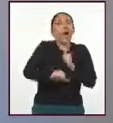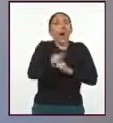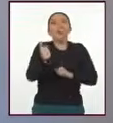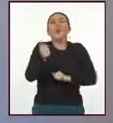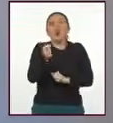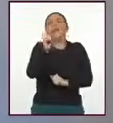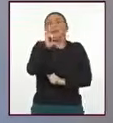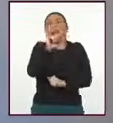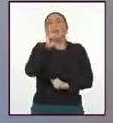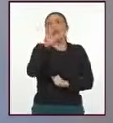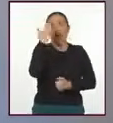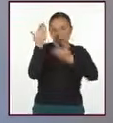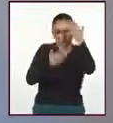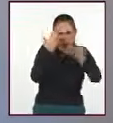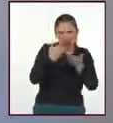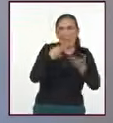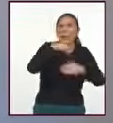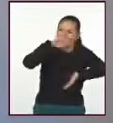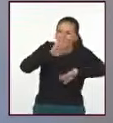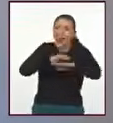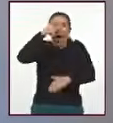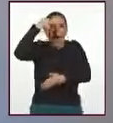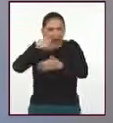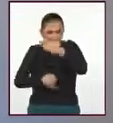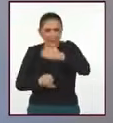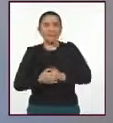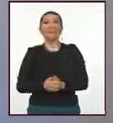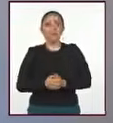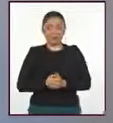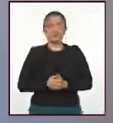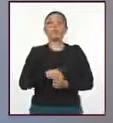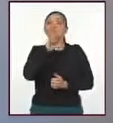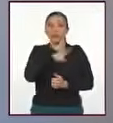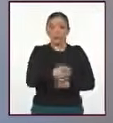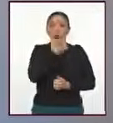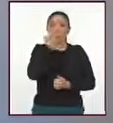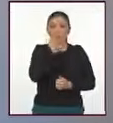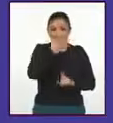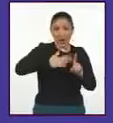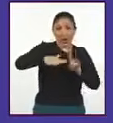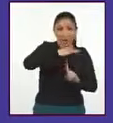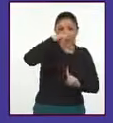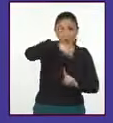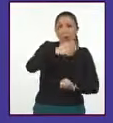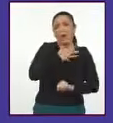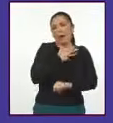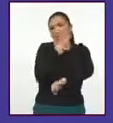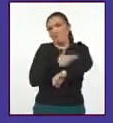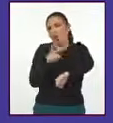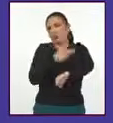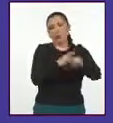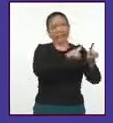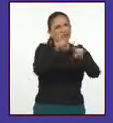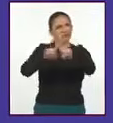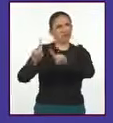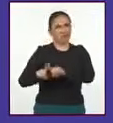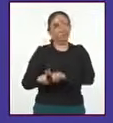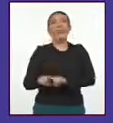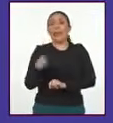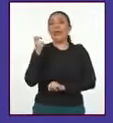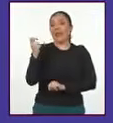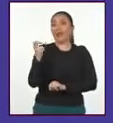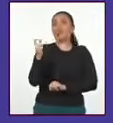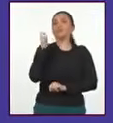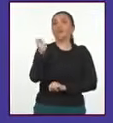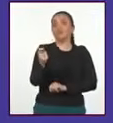se da en el aula. En el contexto escolar se forman varios procesos. Parte de estos